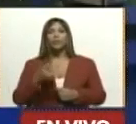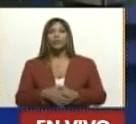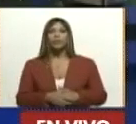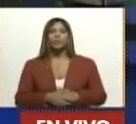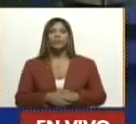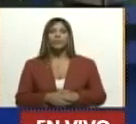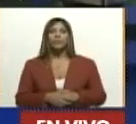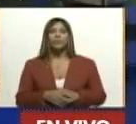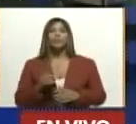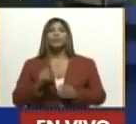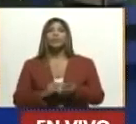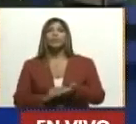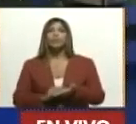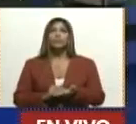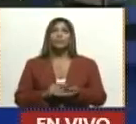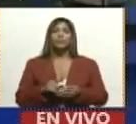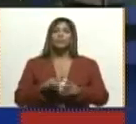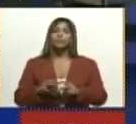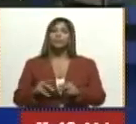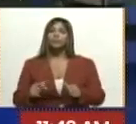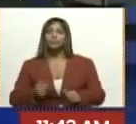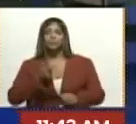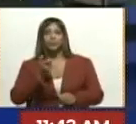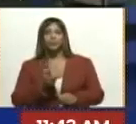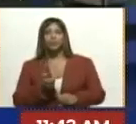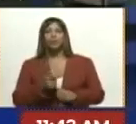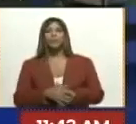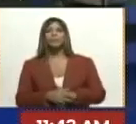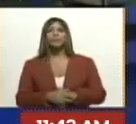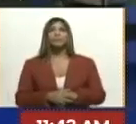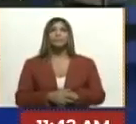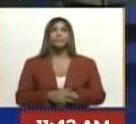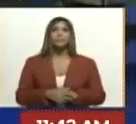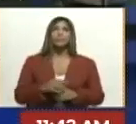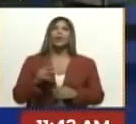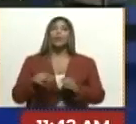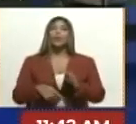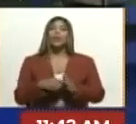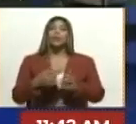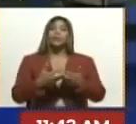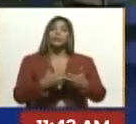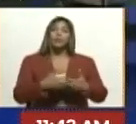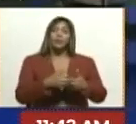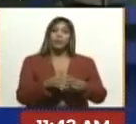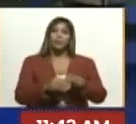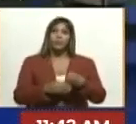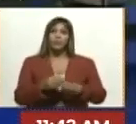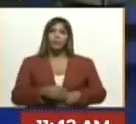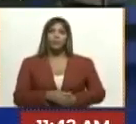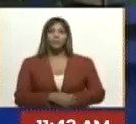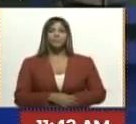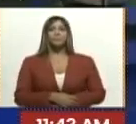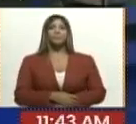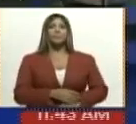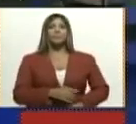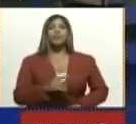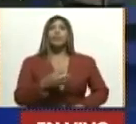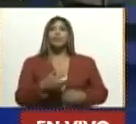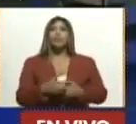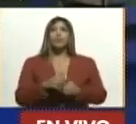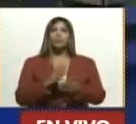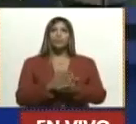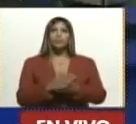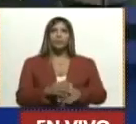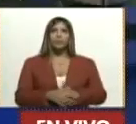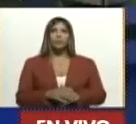era recatadamente corrupta y seria. Así es que lo que una vez fabricado era, fabricado siempre será.